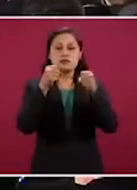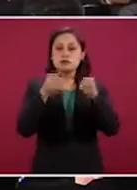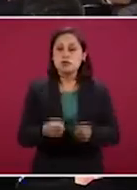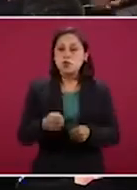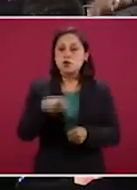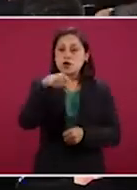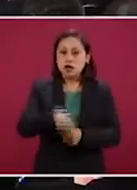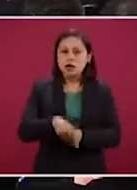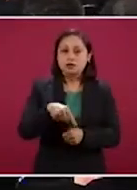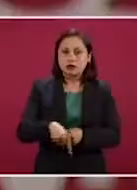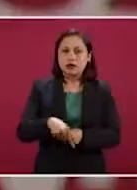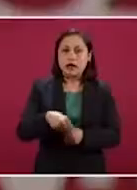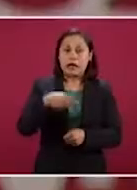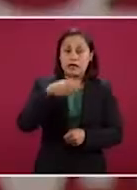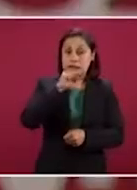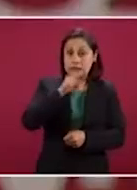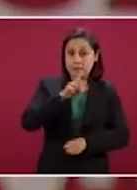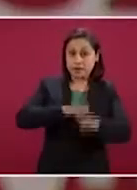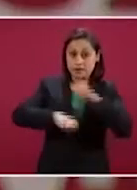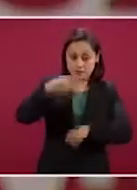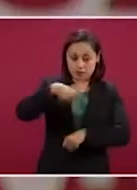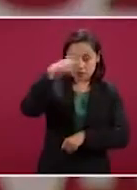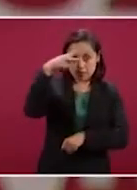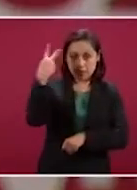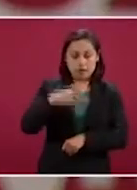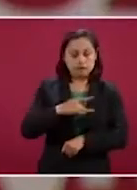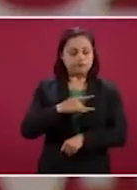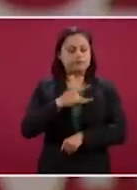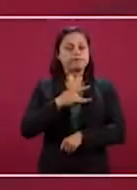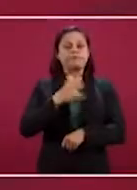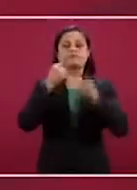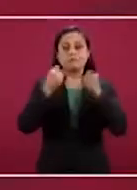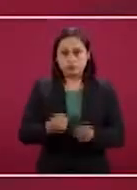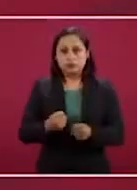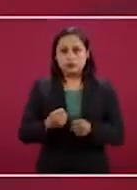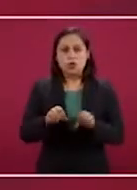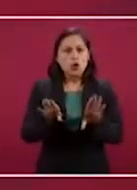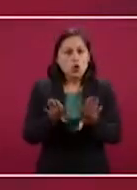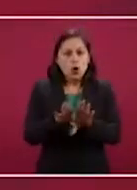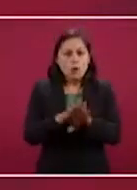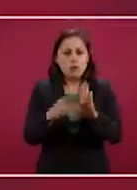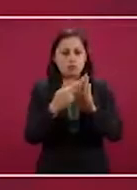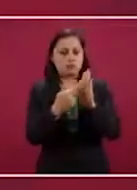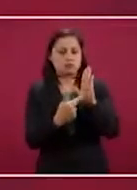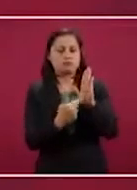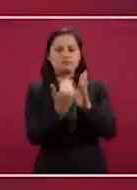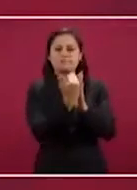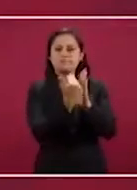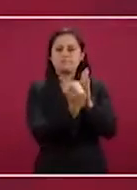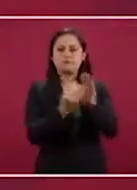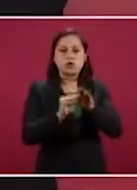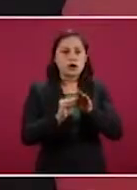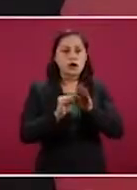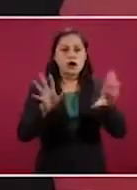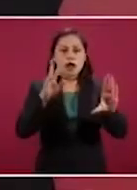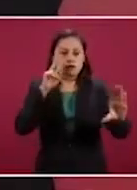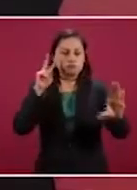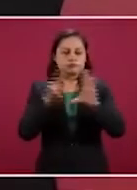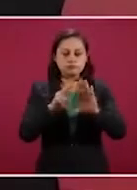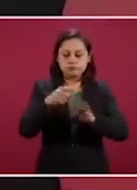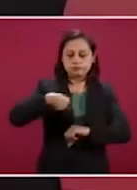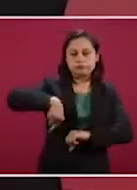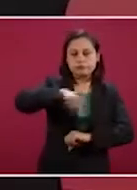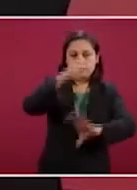y extranjeros. Reglas claras y acuerdos como este generan certidumbre. Un Estado